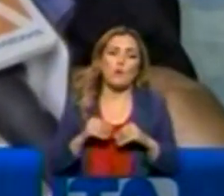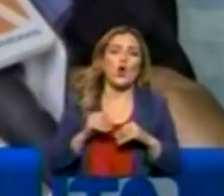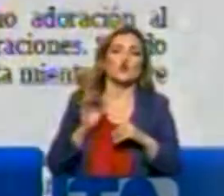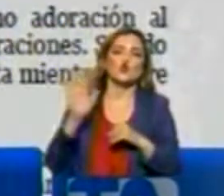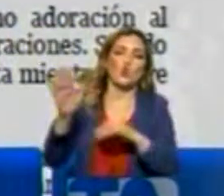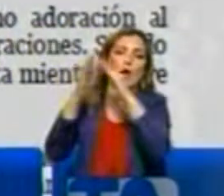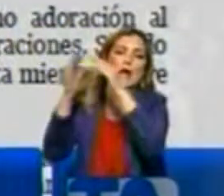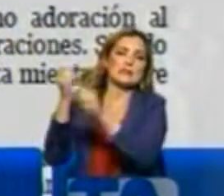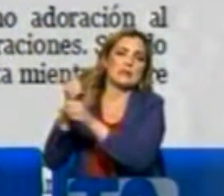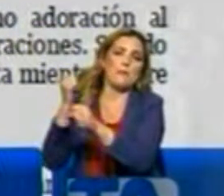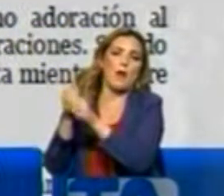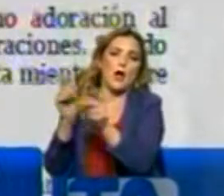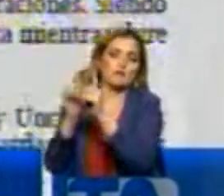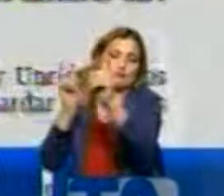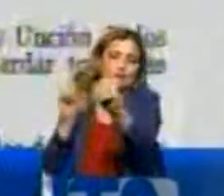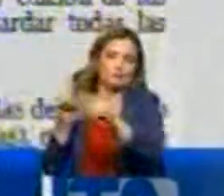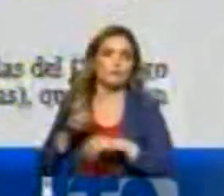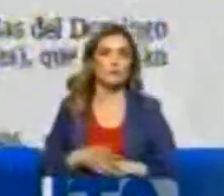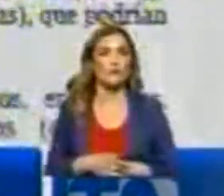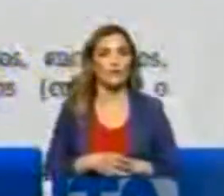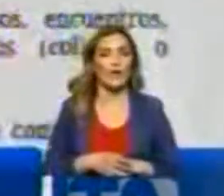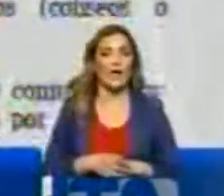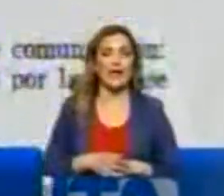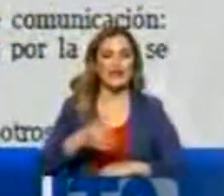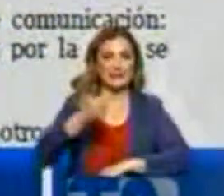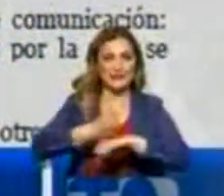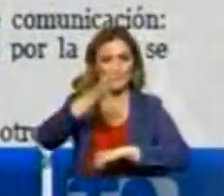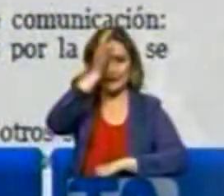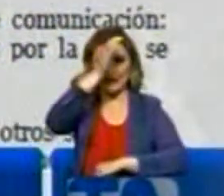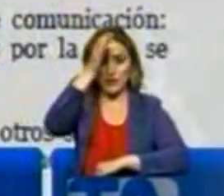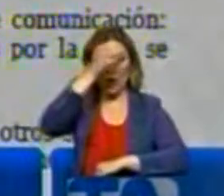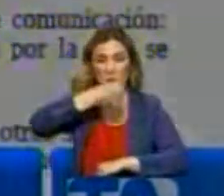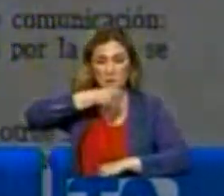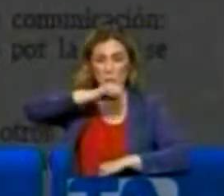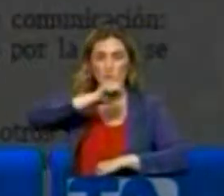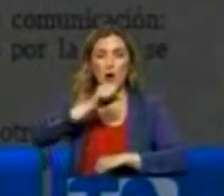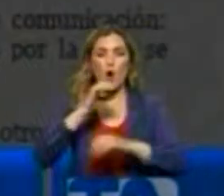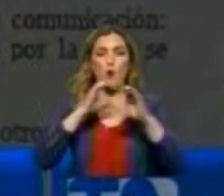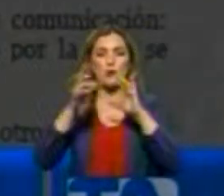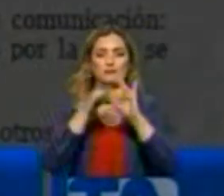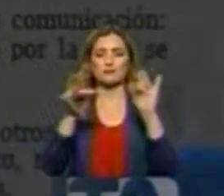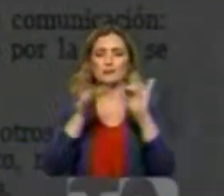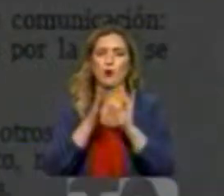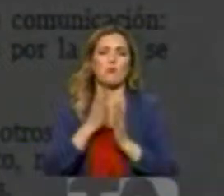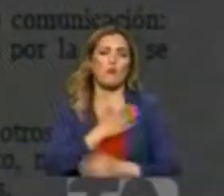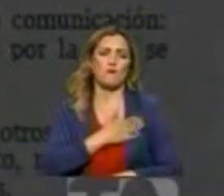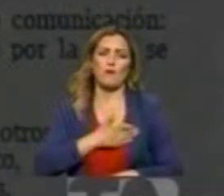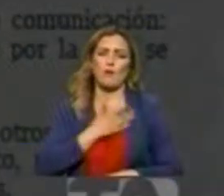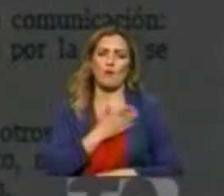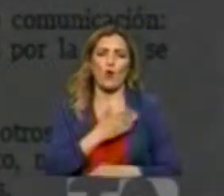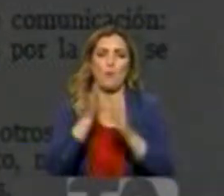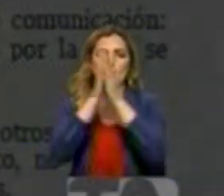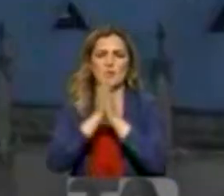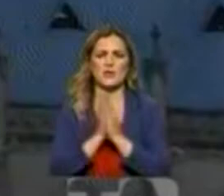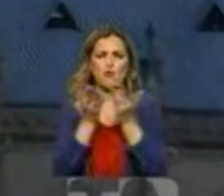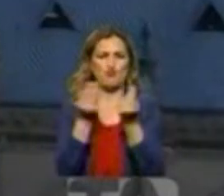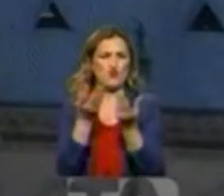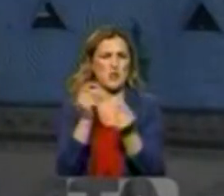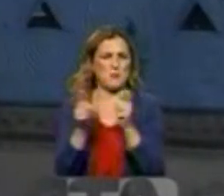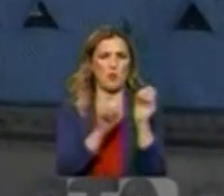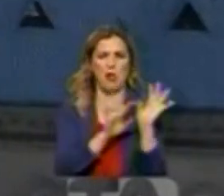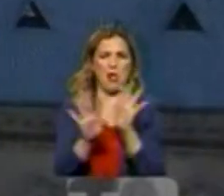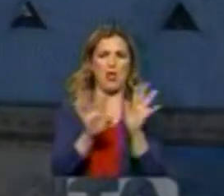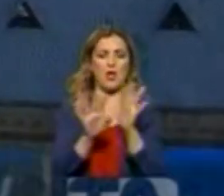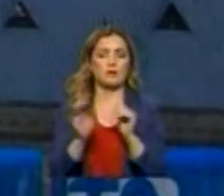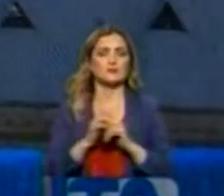teletrabajo. En tanto que la Conferencia Episcopal emitió un comunicado instando a los feligreses a evitar aglomeraciones en las misas, pese a que